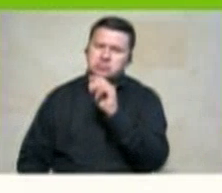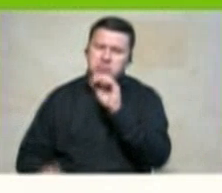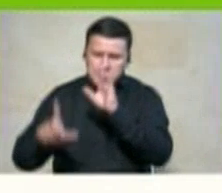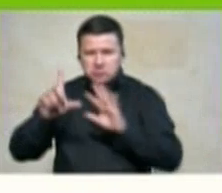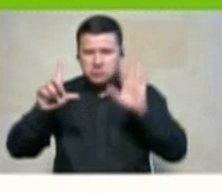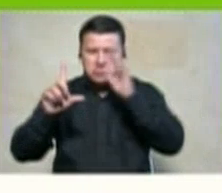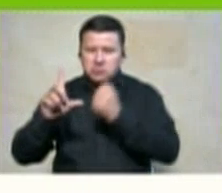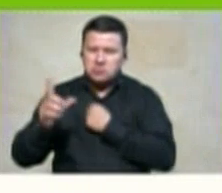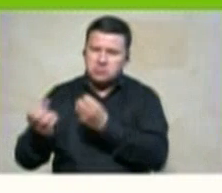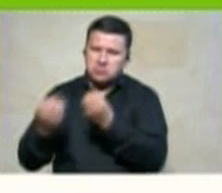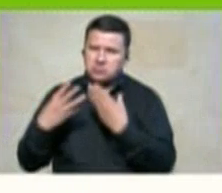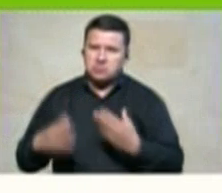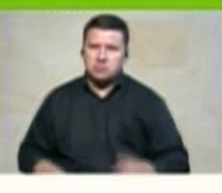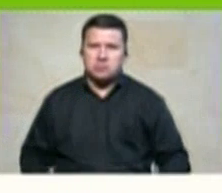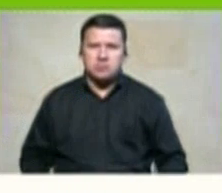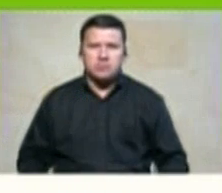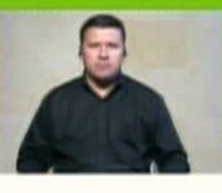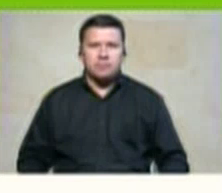diapositiva, por favor.